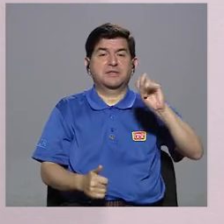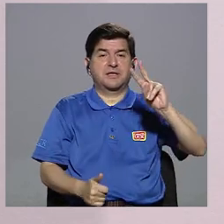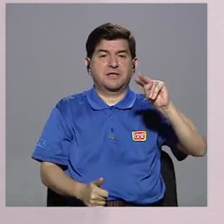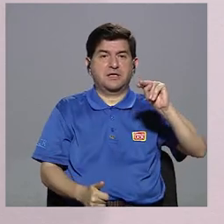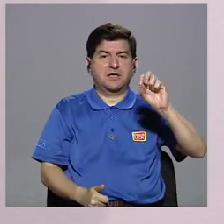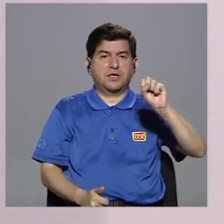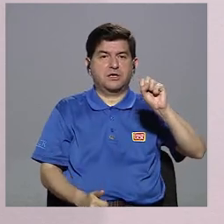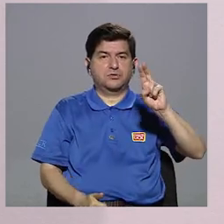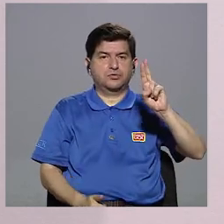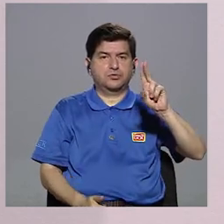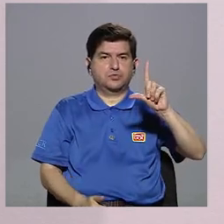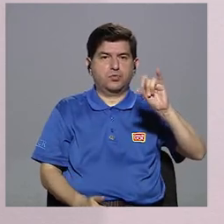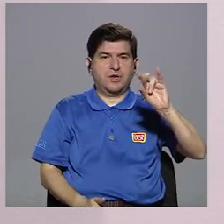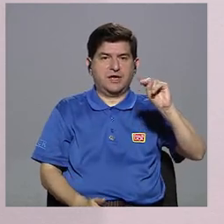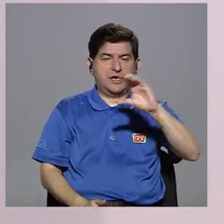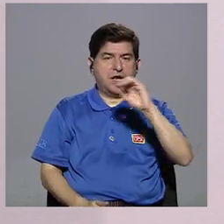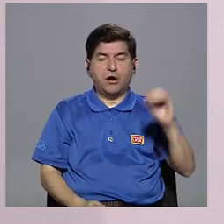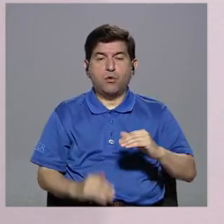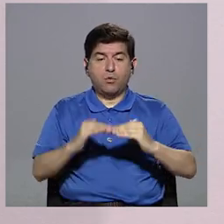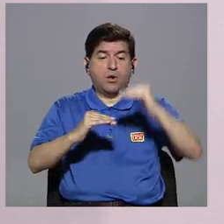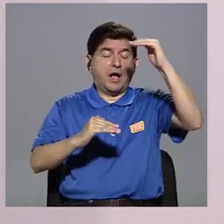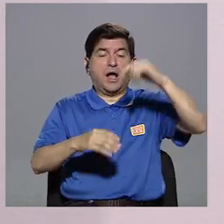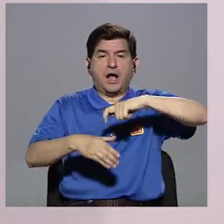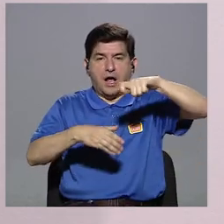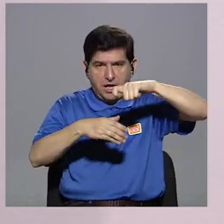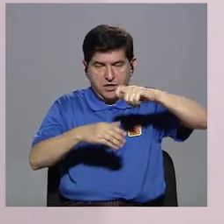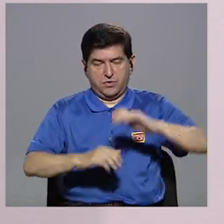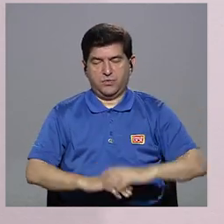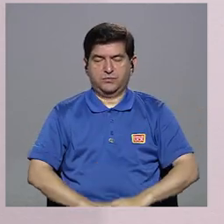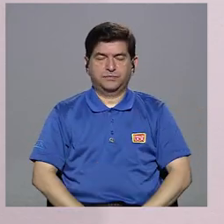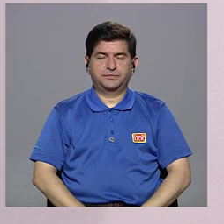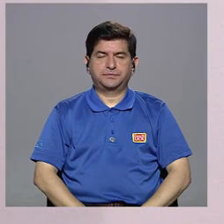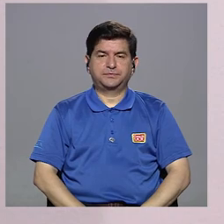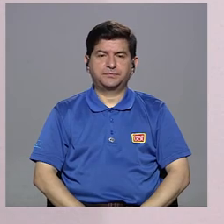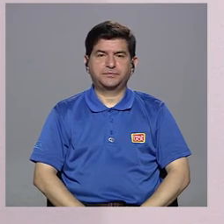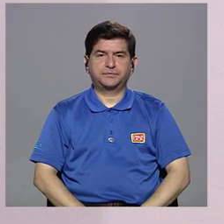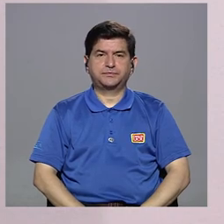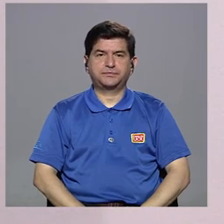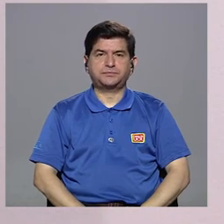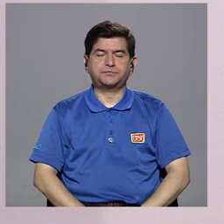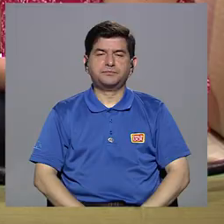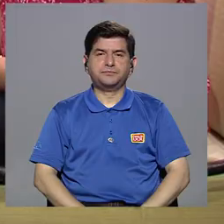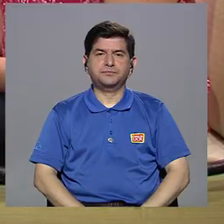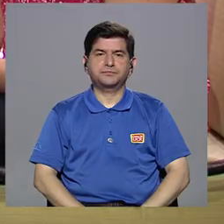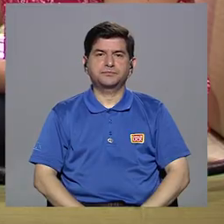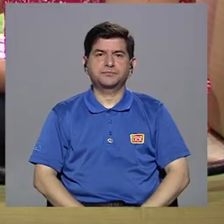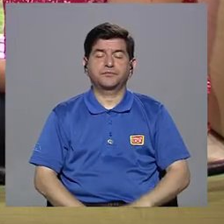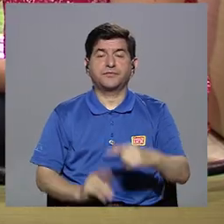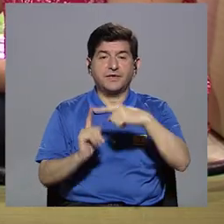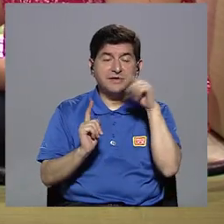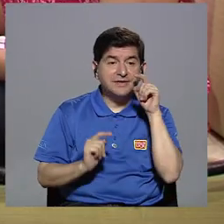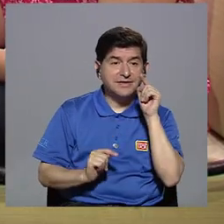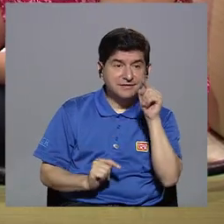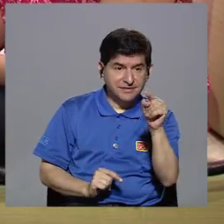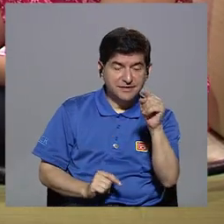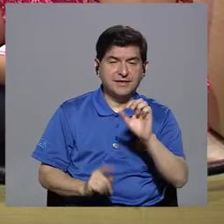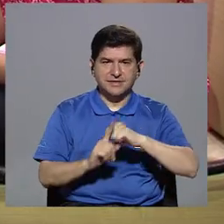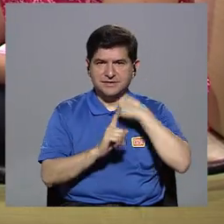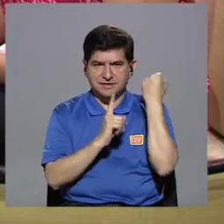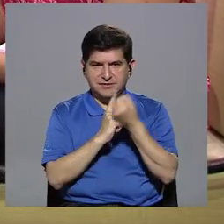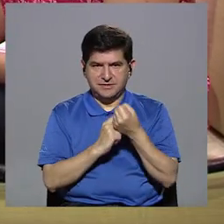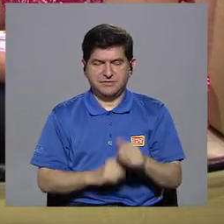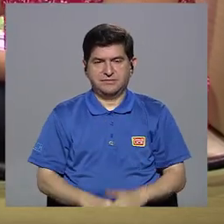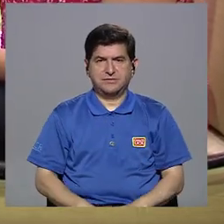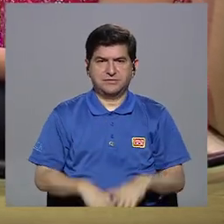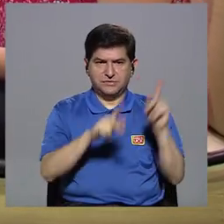insulina cuando estaba con el de azúcar alto que llamamos hiperglicemia verdad y entonces bueno a partir de esa de